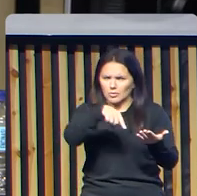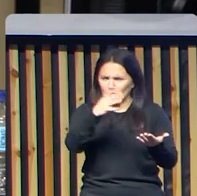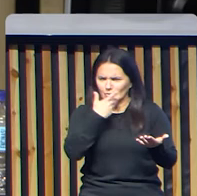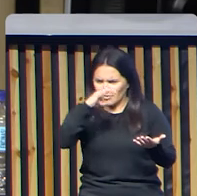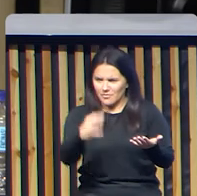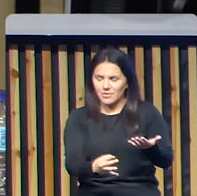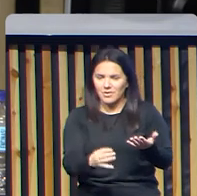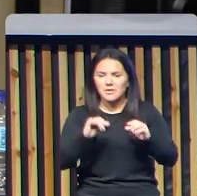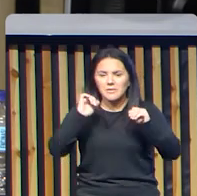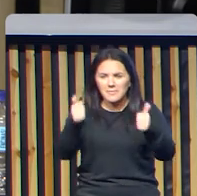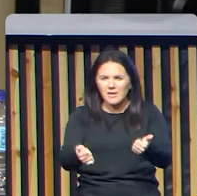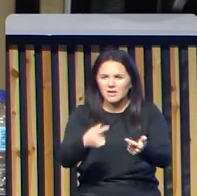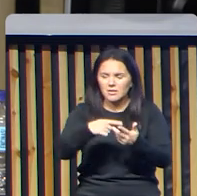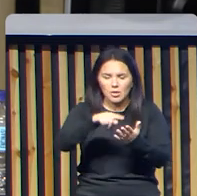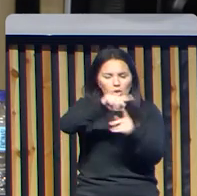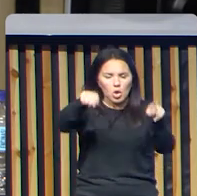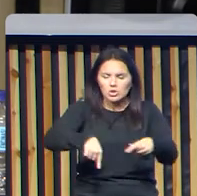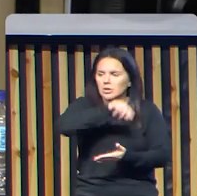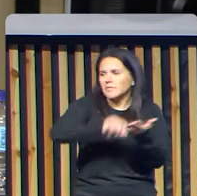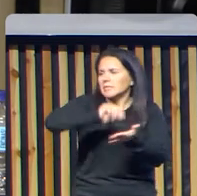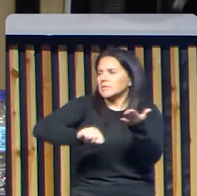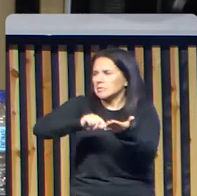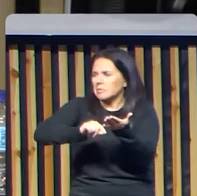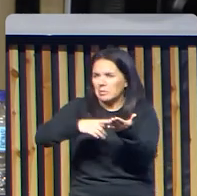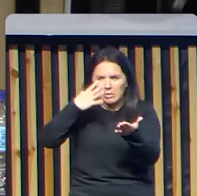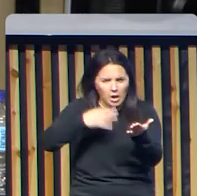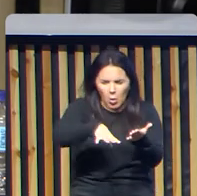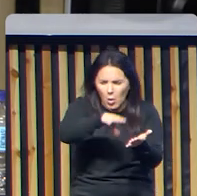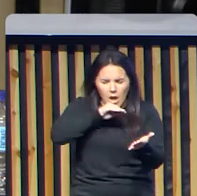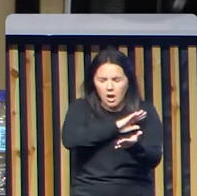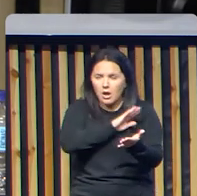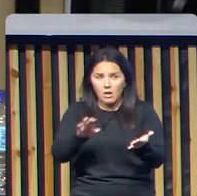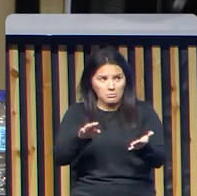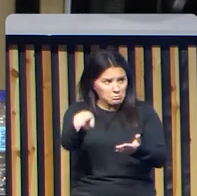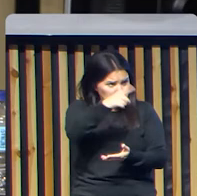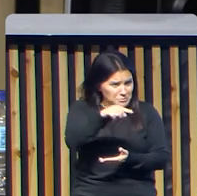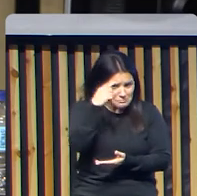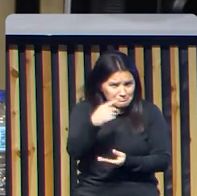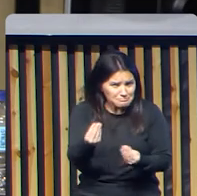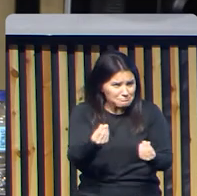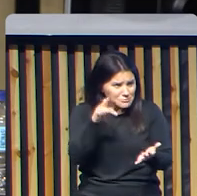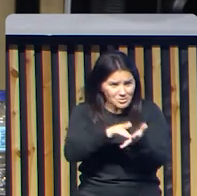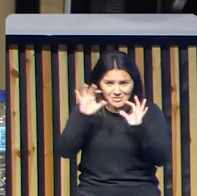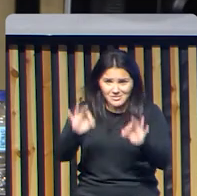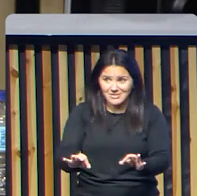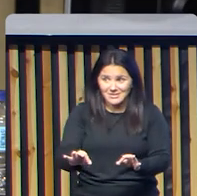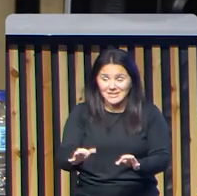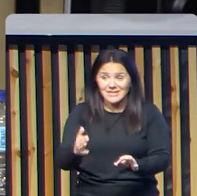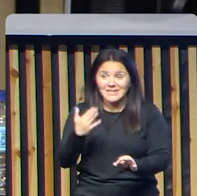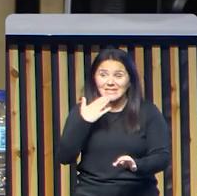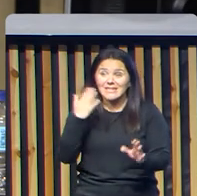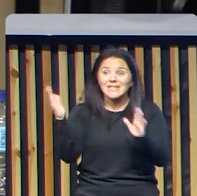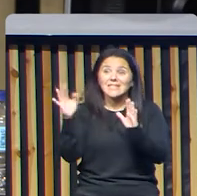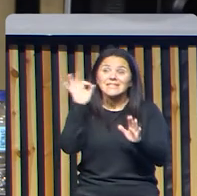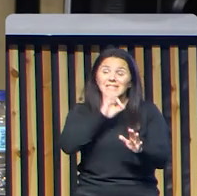estaban llegando a firmar contratos que no entendían o suena esto en los años 60